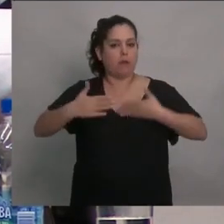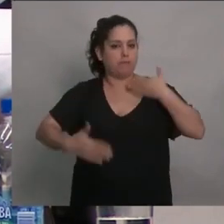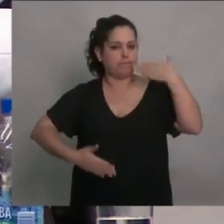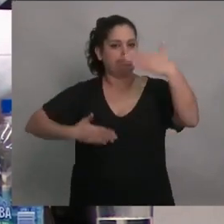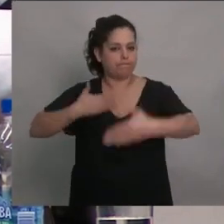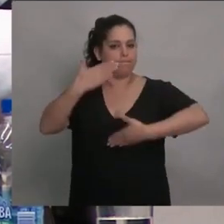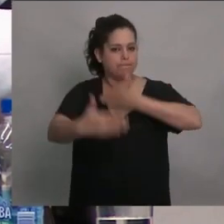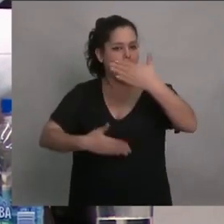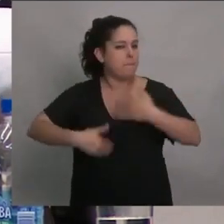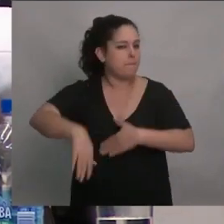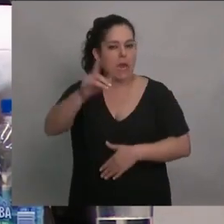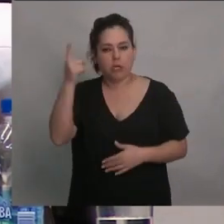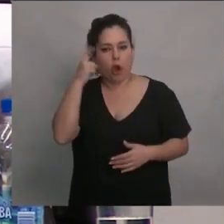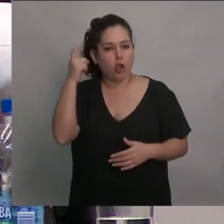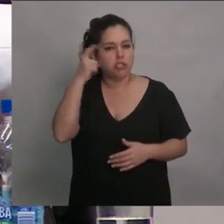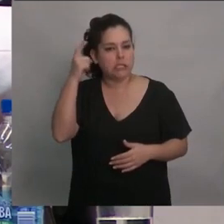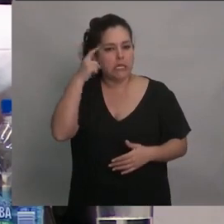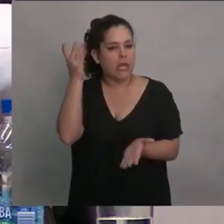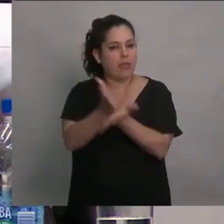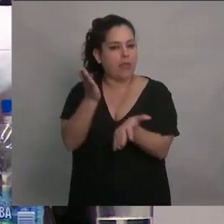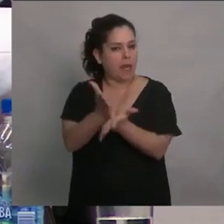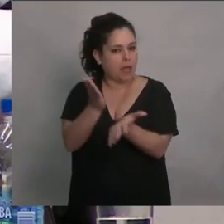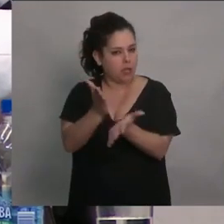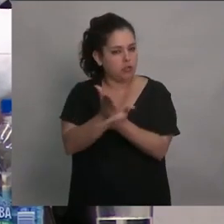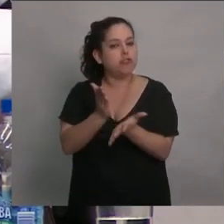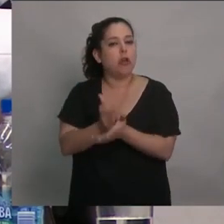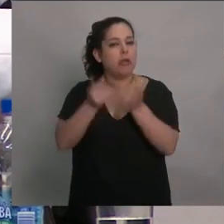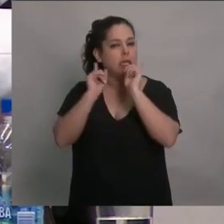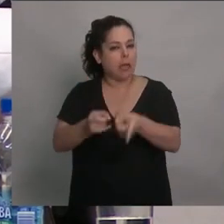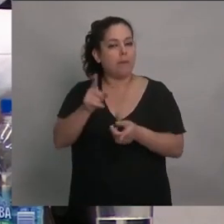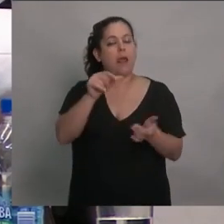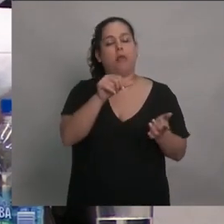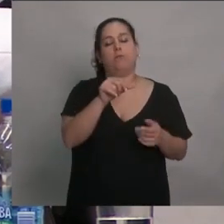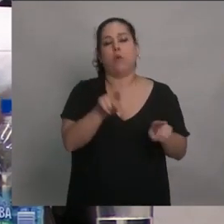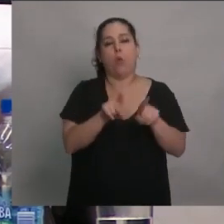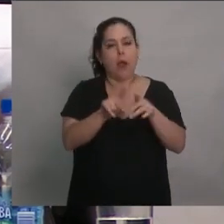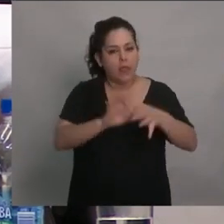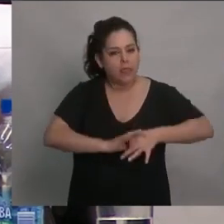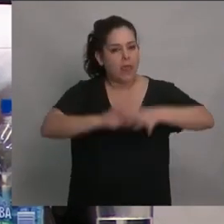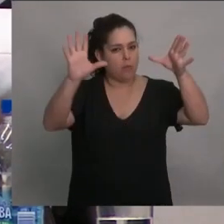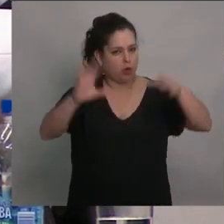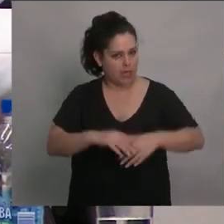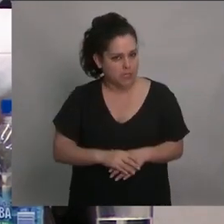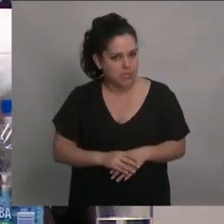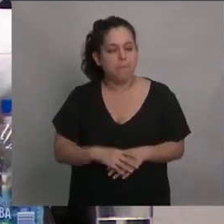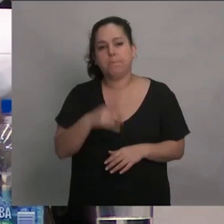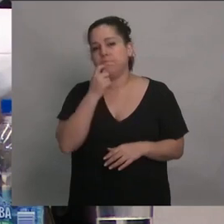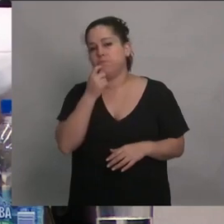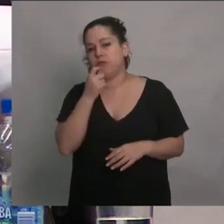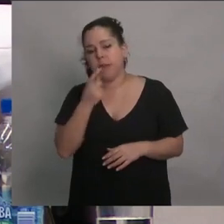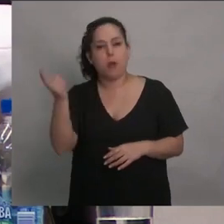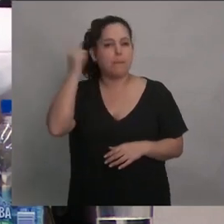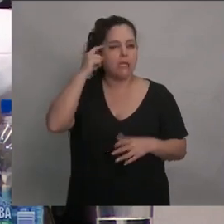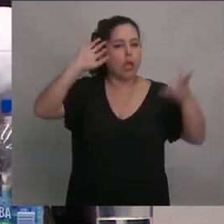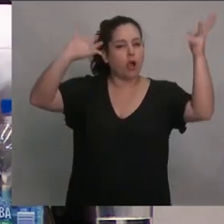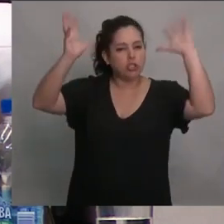especialmente en la conciencia subjetiva de derechos y de espacios de democratización, de pensar, por ejemplo, en el